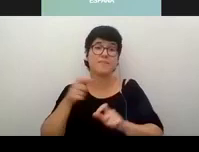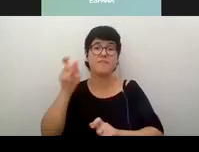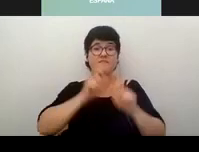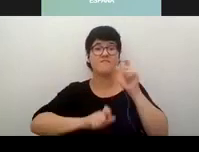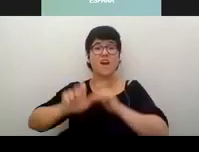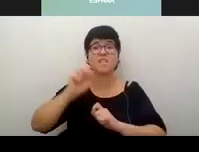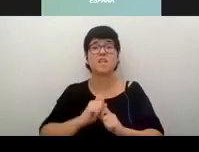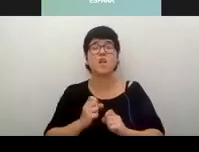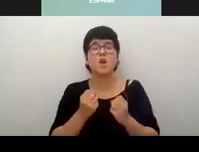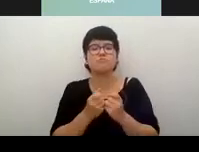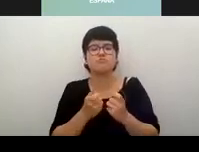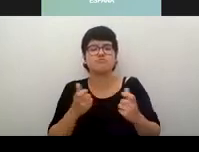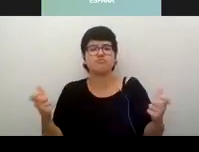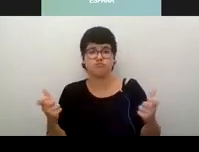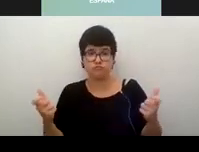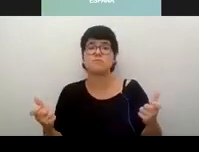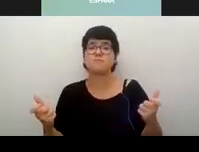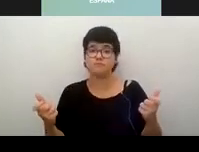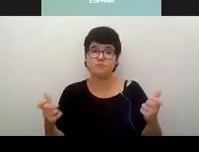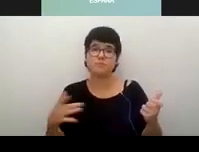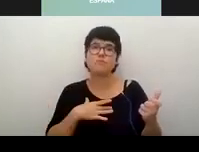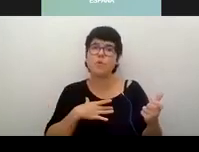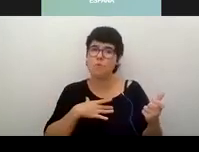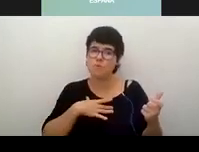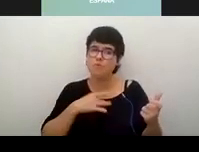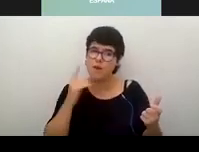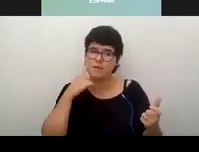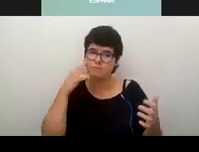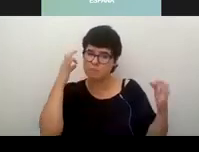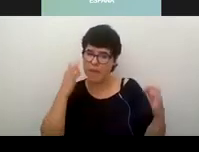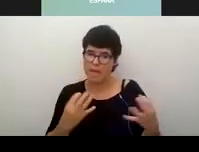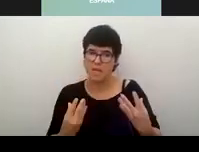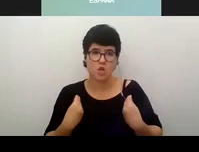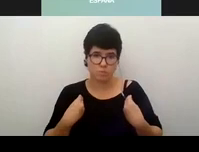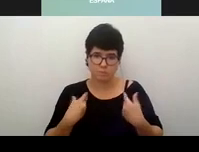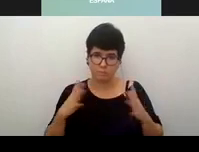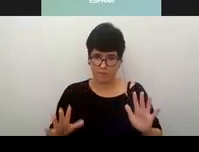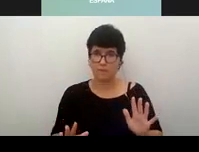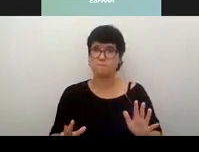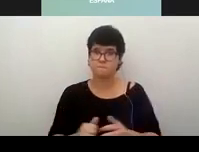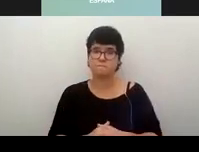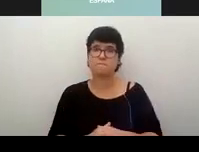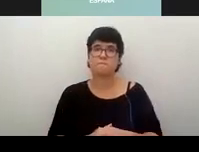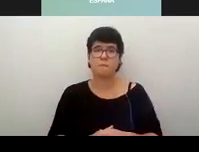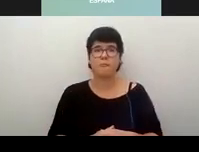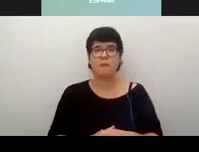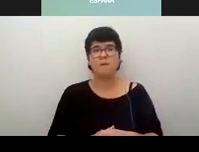los gérmenes que pudieran entrar, puede poner incluso en peligro la vida de la persona.